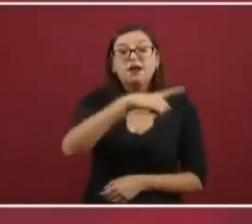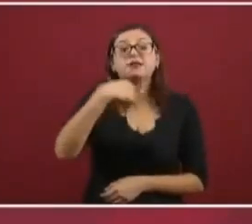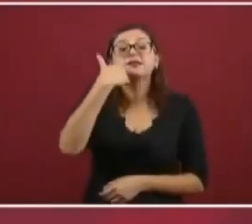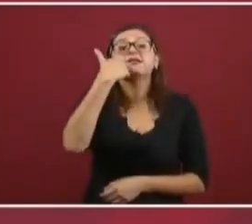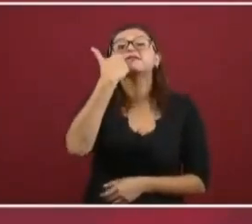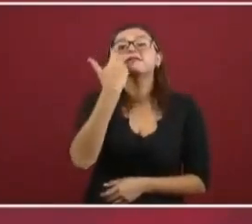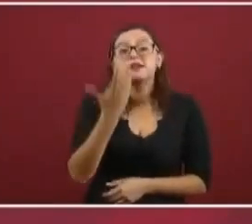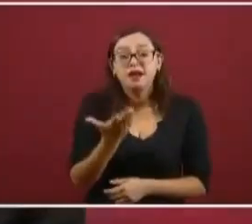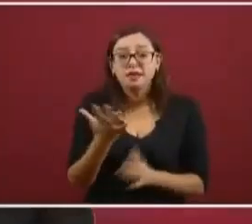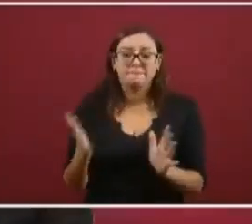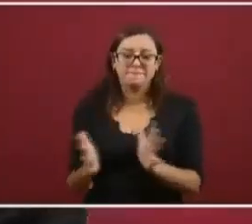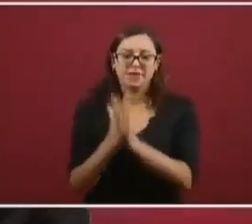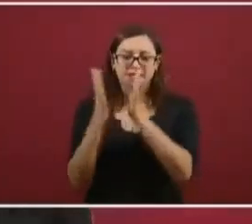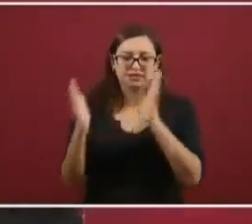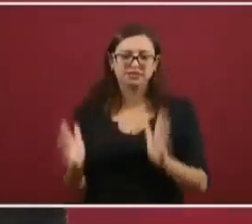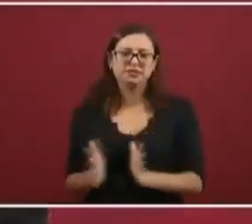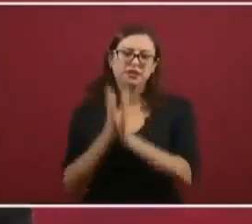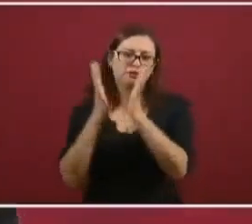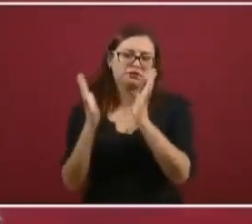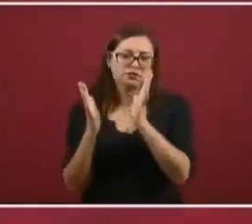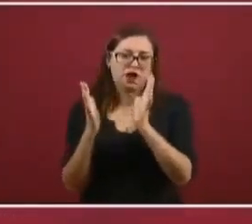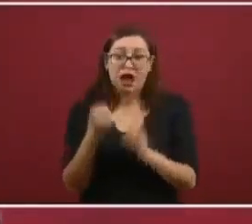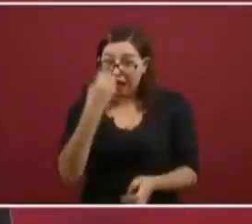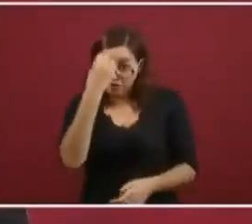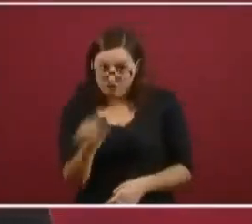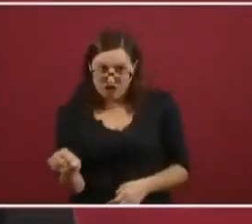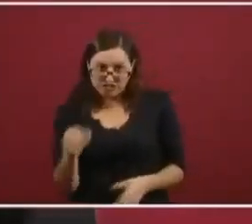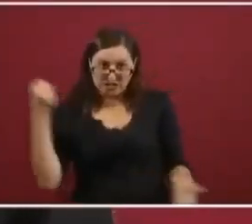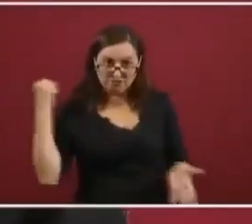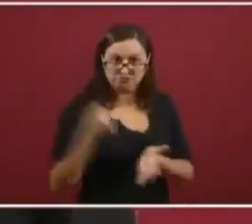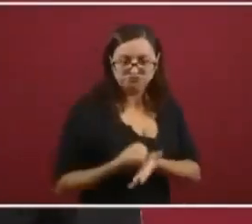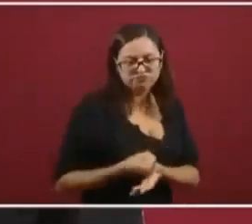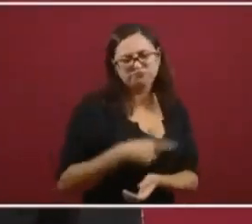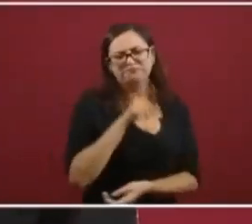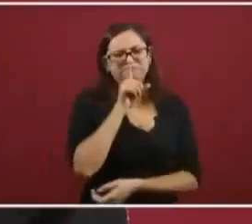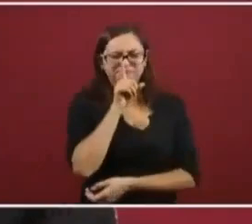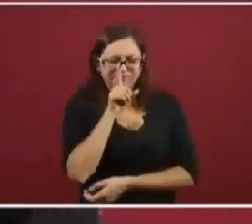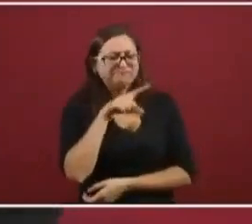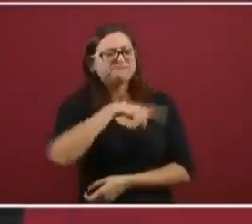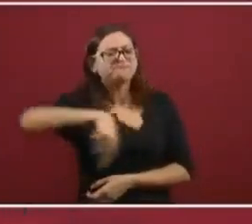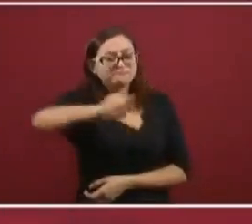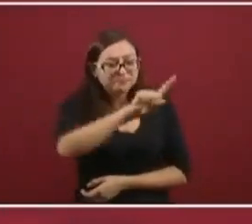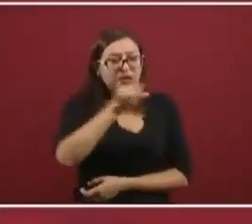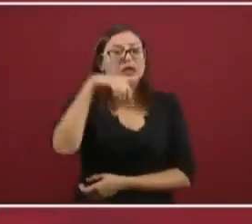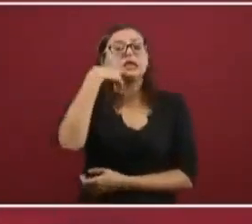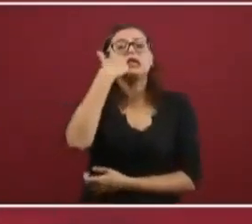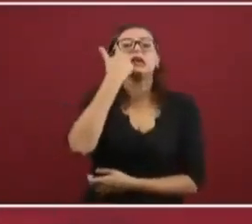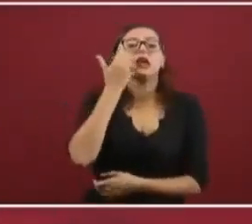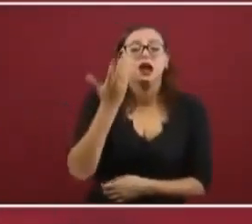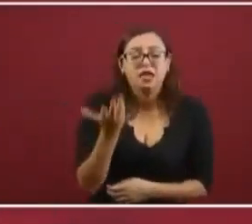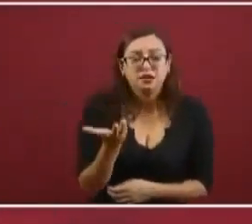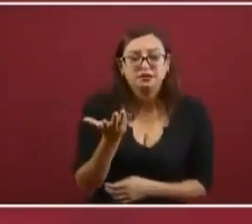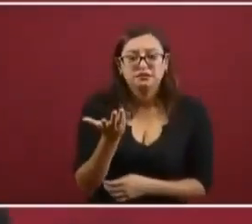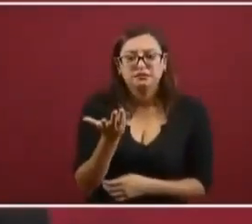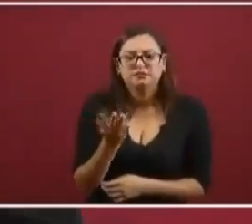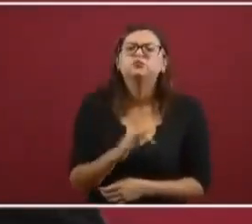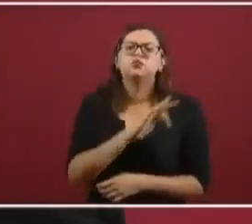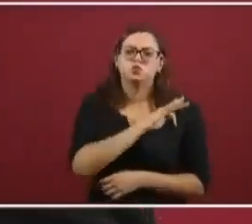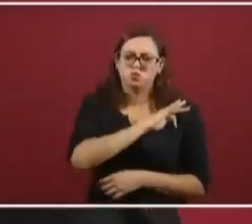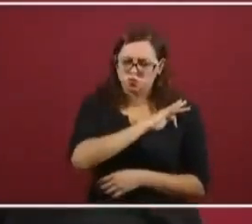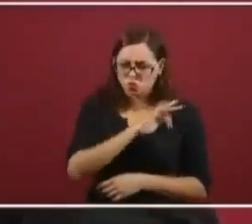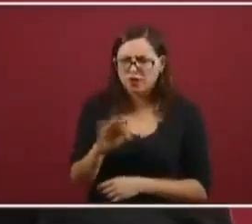hacerlo porque todo es voluntario pueden